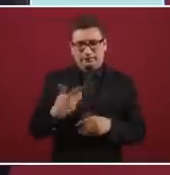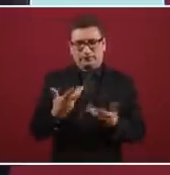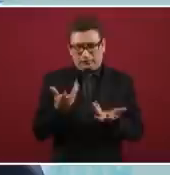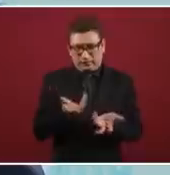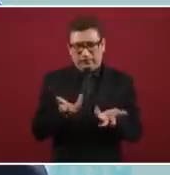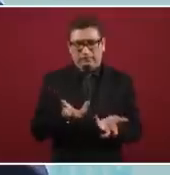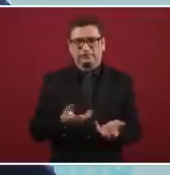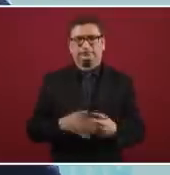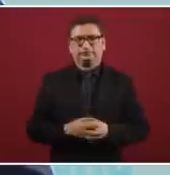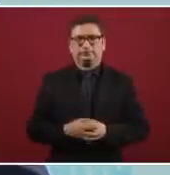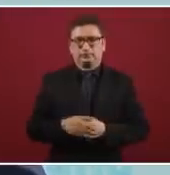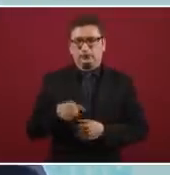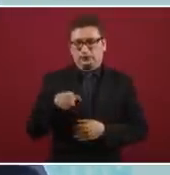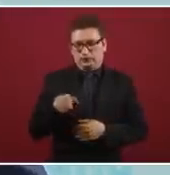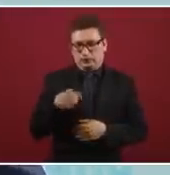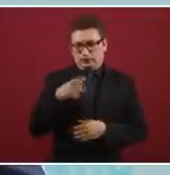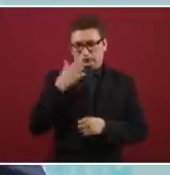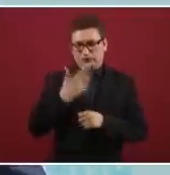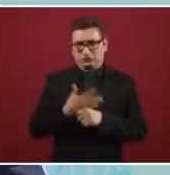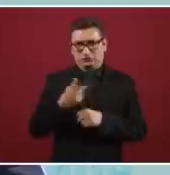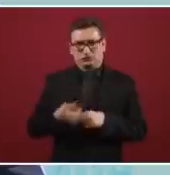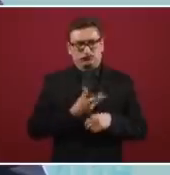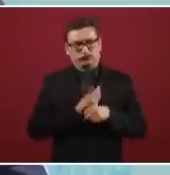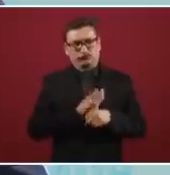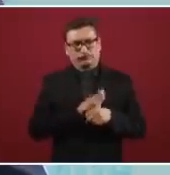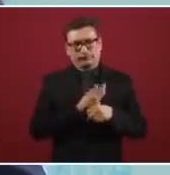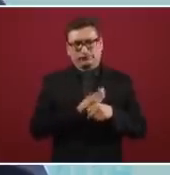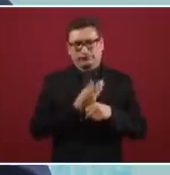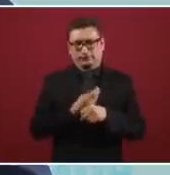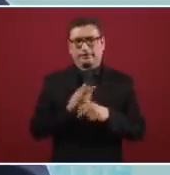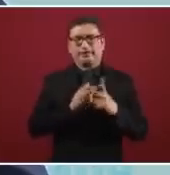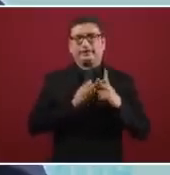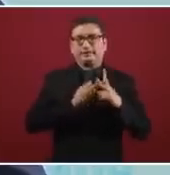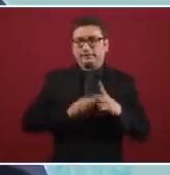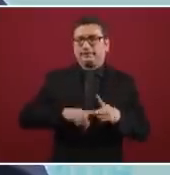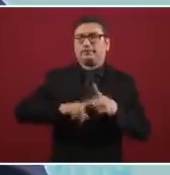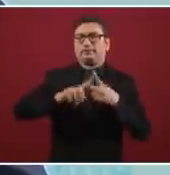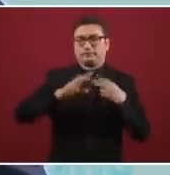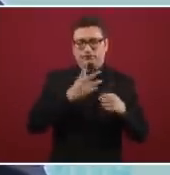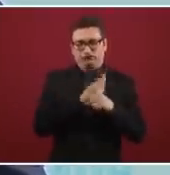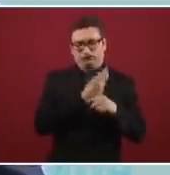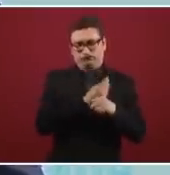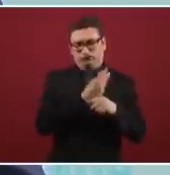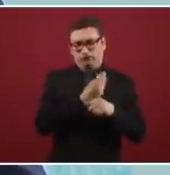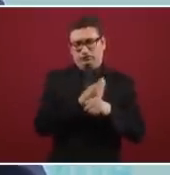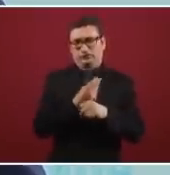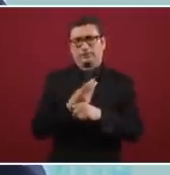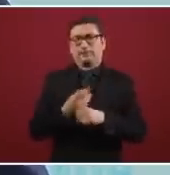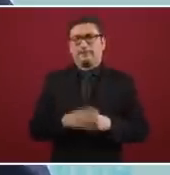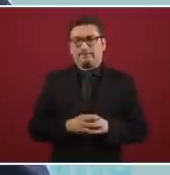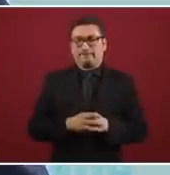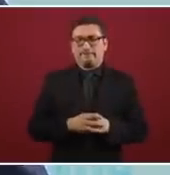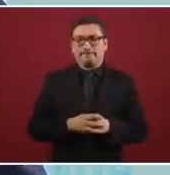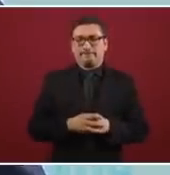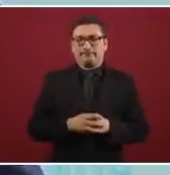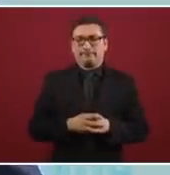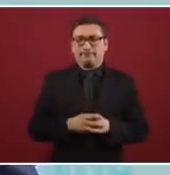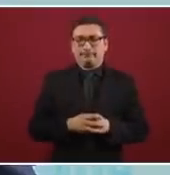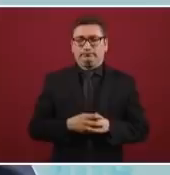son los que han estado haciendo prácticamente el inicio de estos trabajos de mantenimiento y el inicio